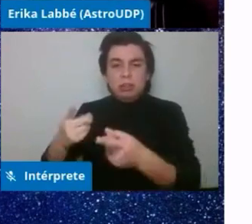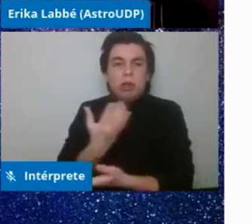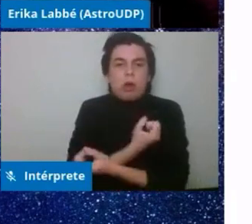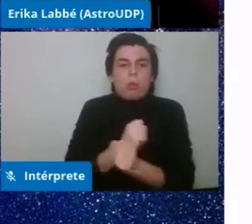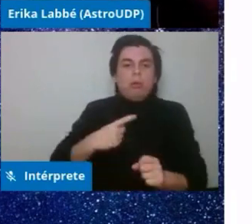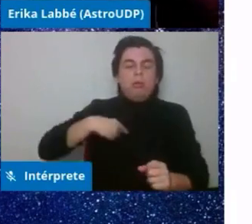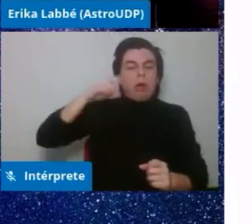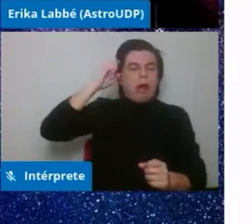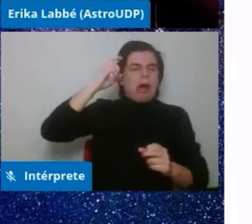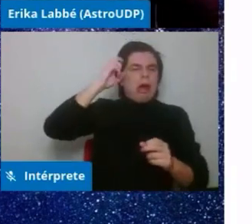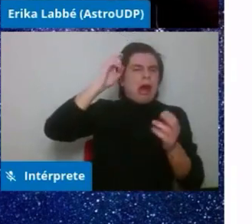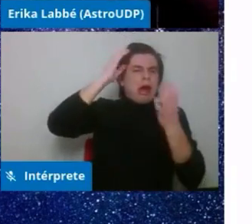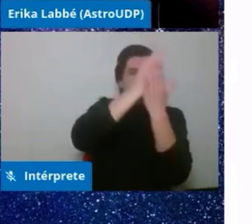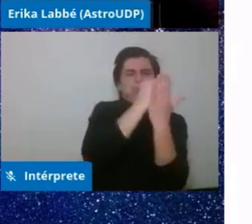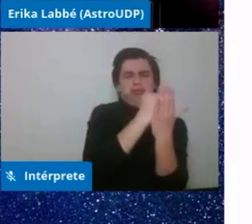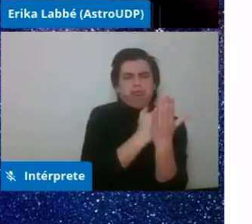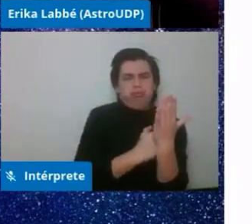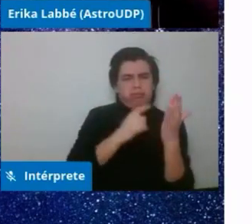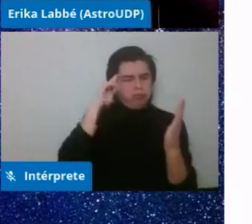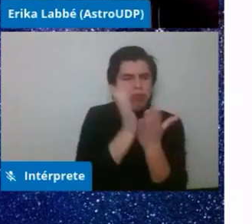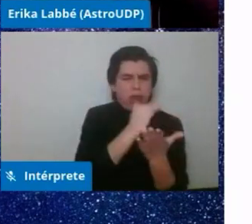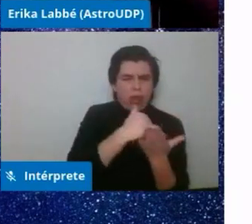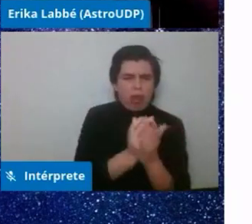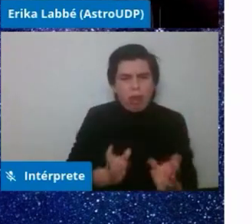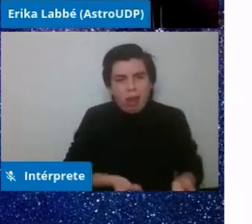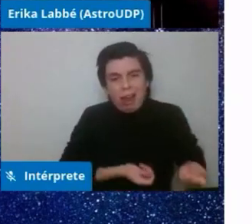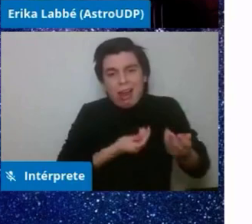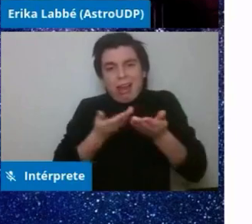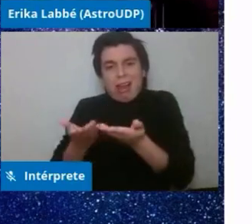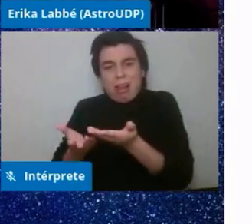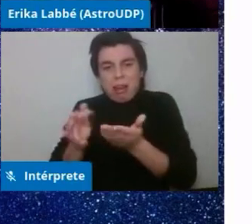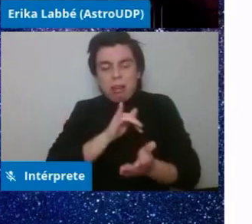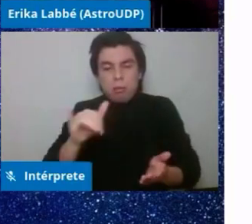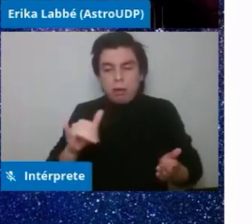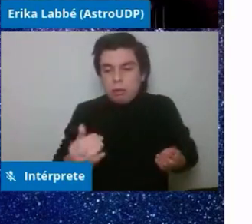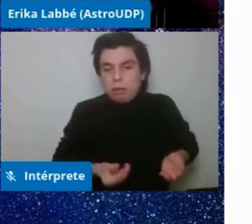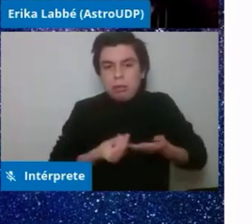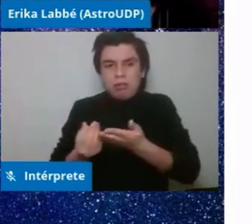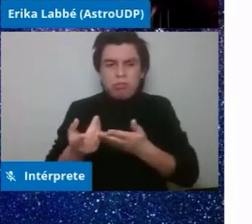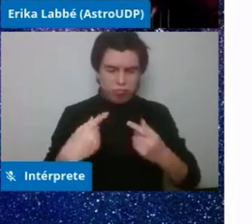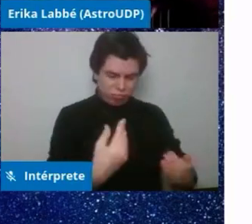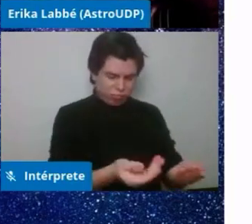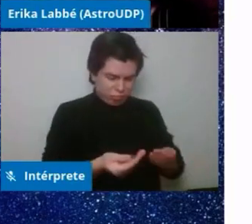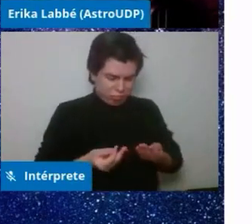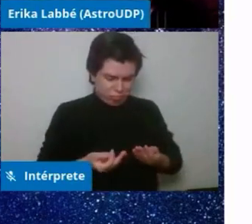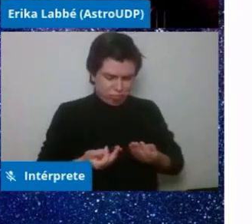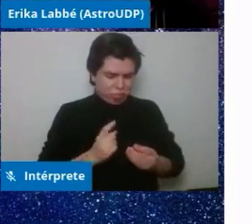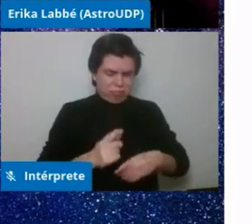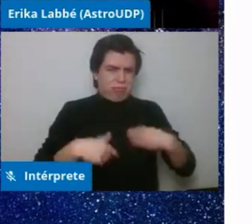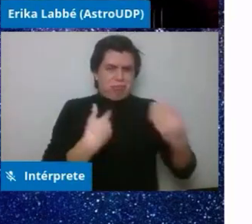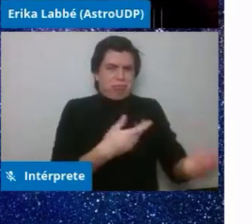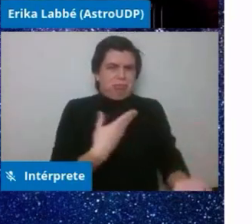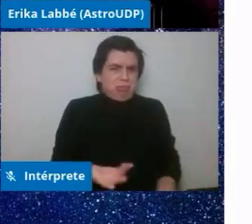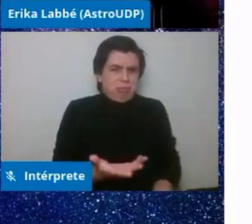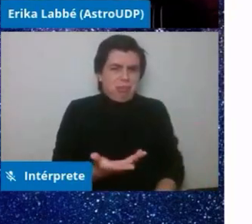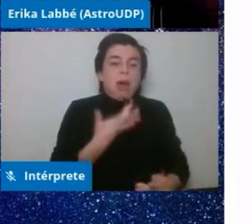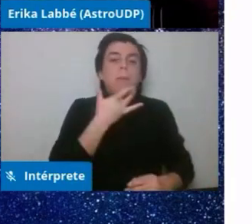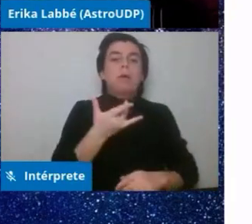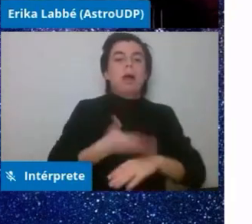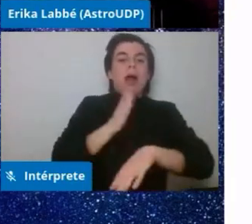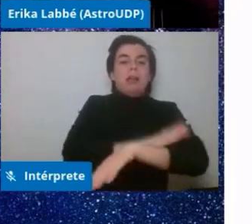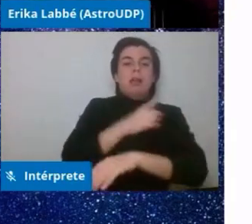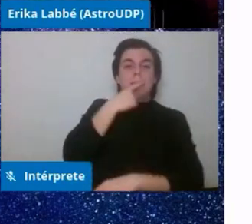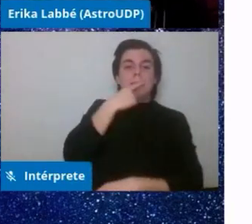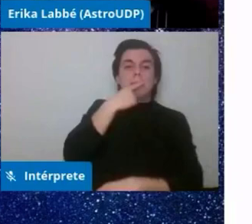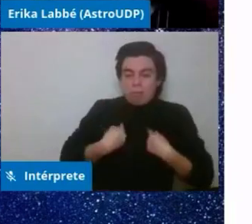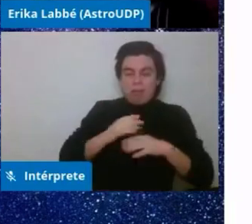realidad no les sirva porque no les preguntamos. Y así en muchas otras situaciones. Entonces, este lema es bien potente y también hay que tenerlo